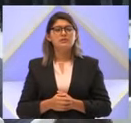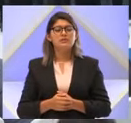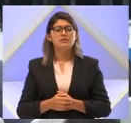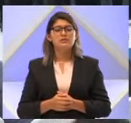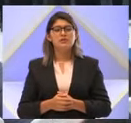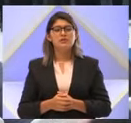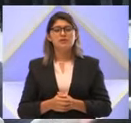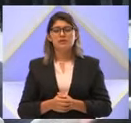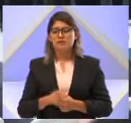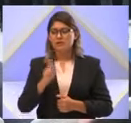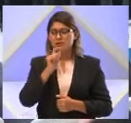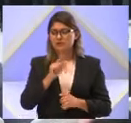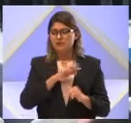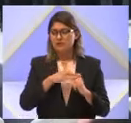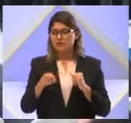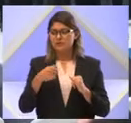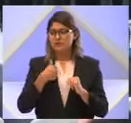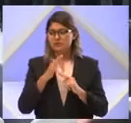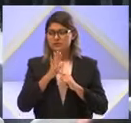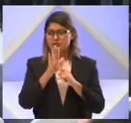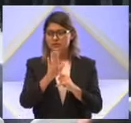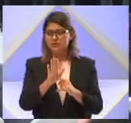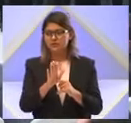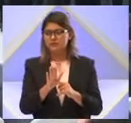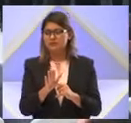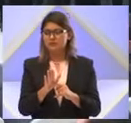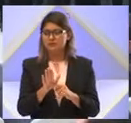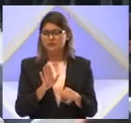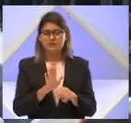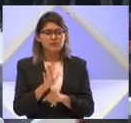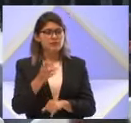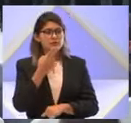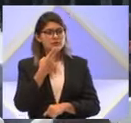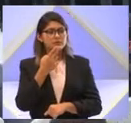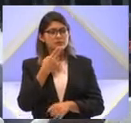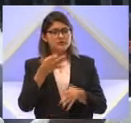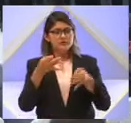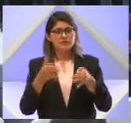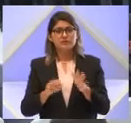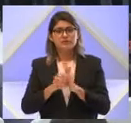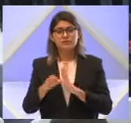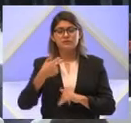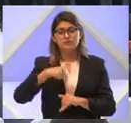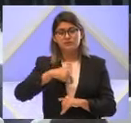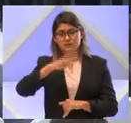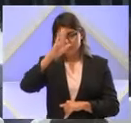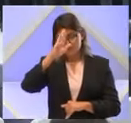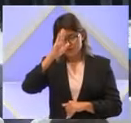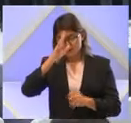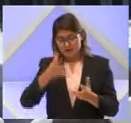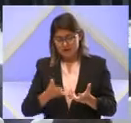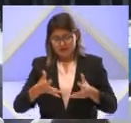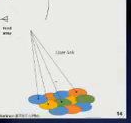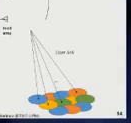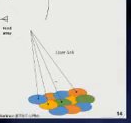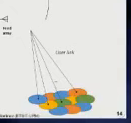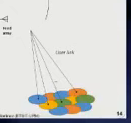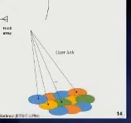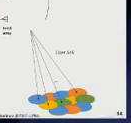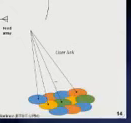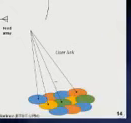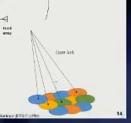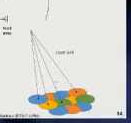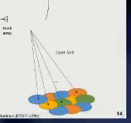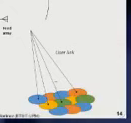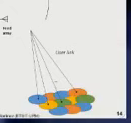y por último las cargas útiles si pensamos en un satélite geoestacionario como los actuales hablamos de un satélite